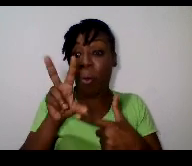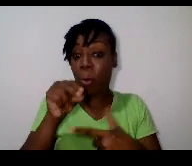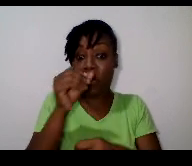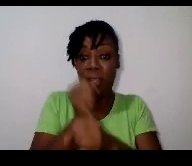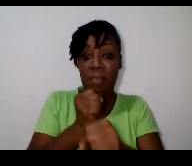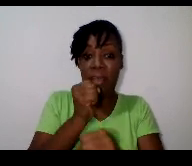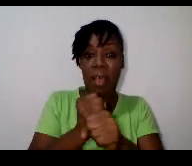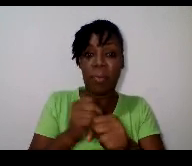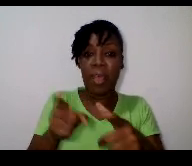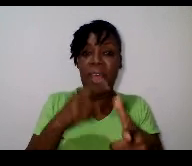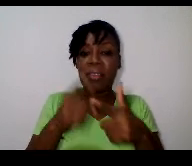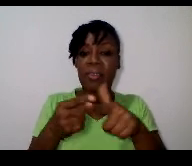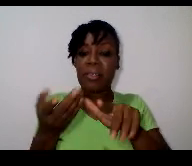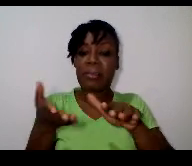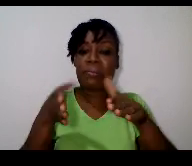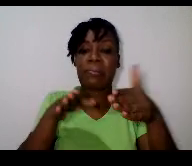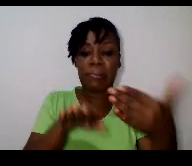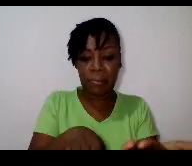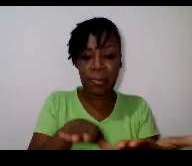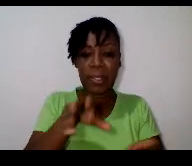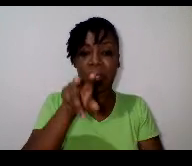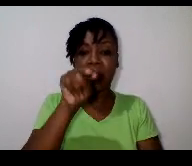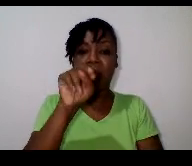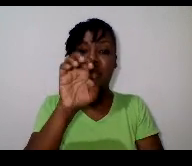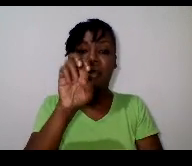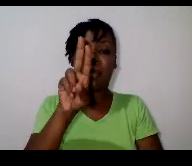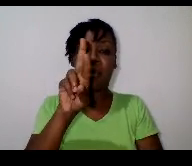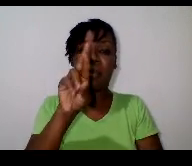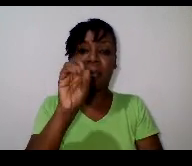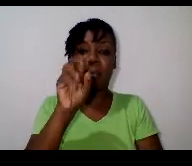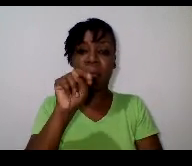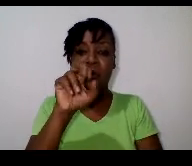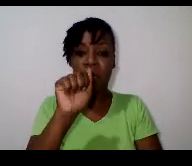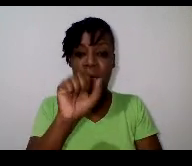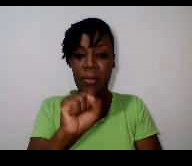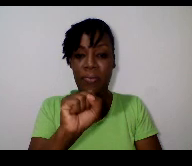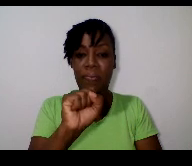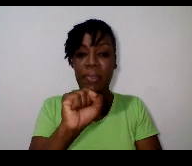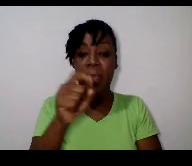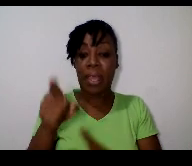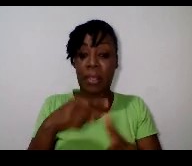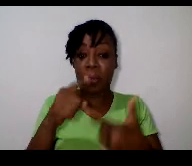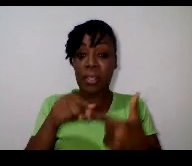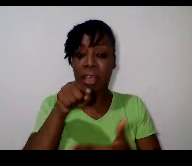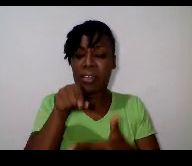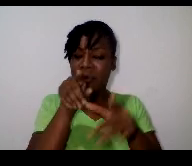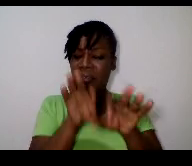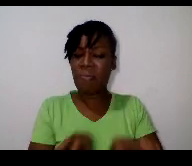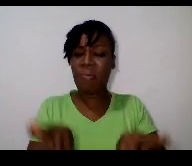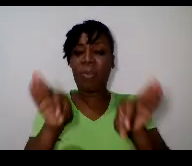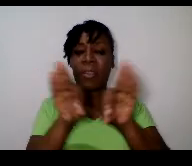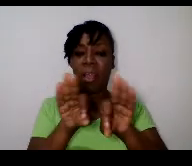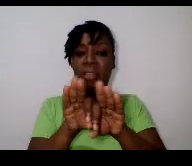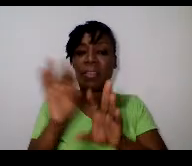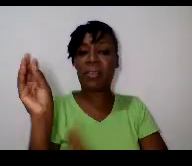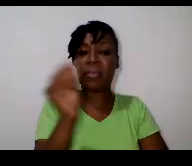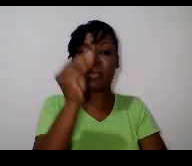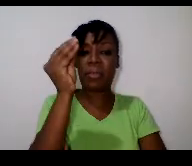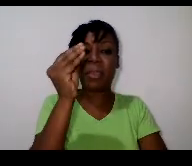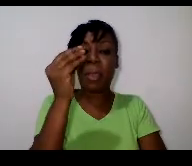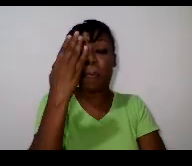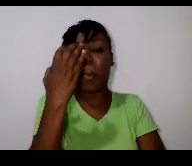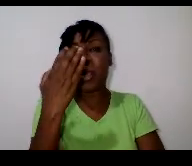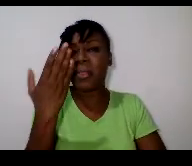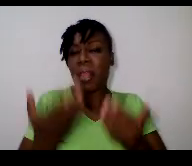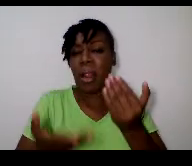la especialización del cerebro. Es porque es tan importante la adolescencia. A pesar de que podamos creer o